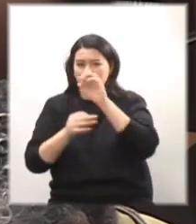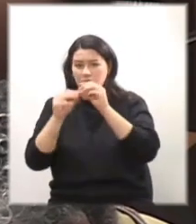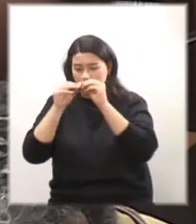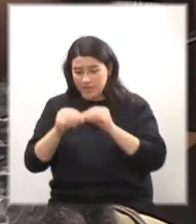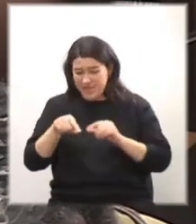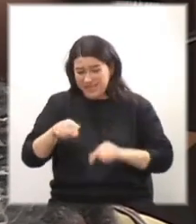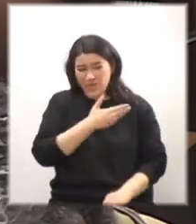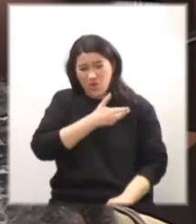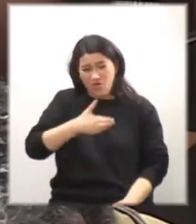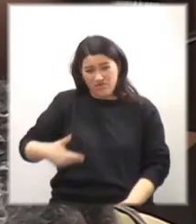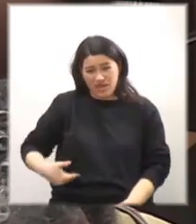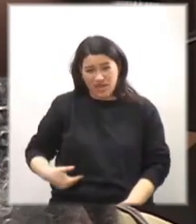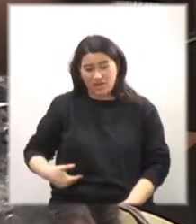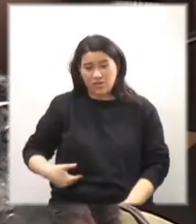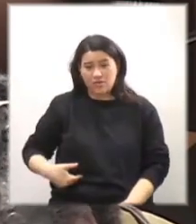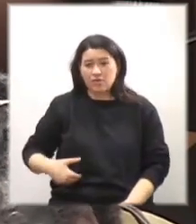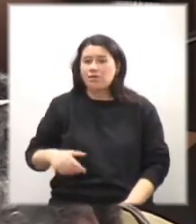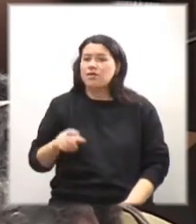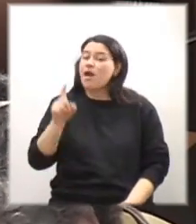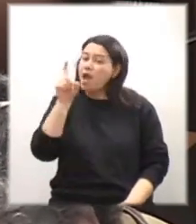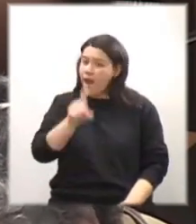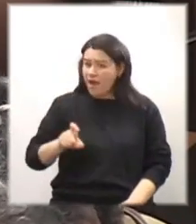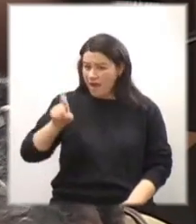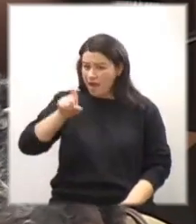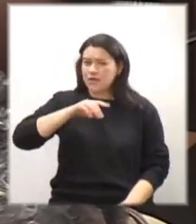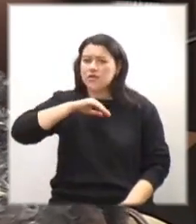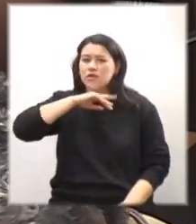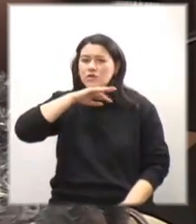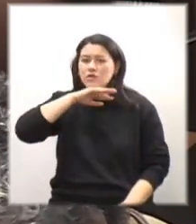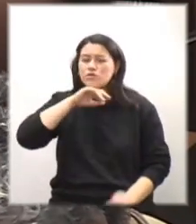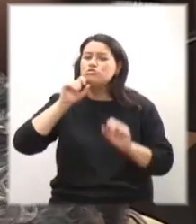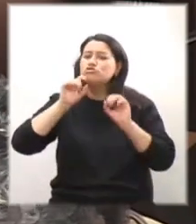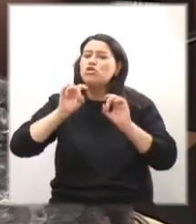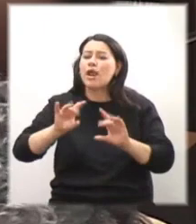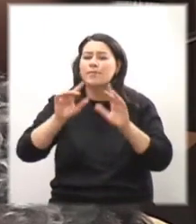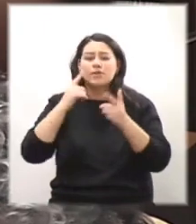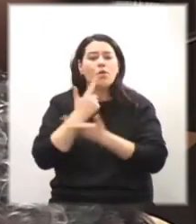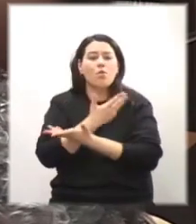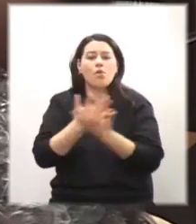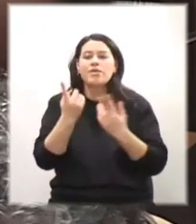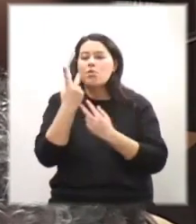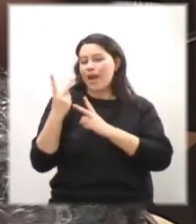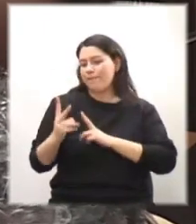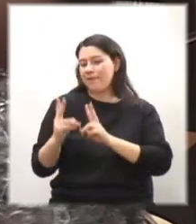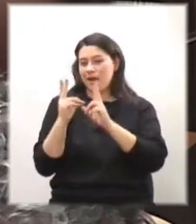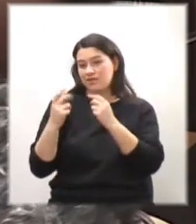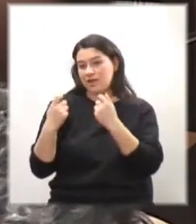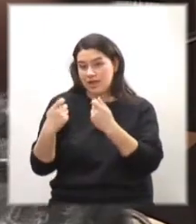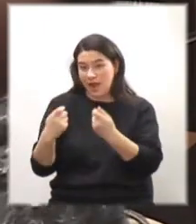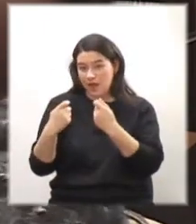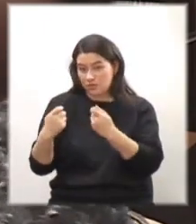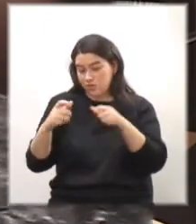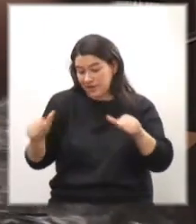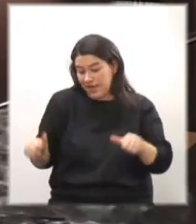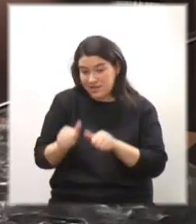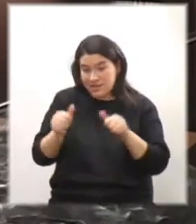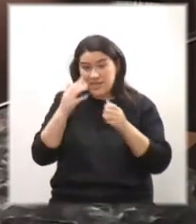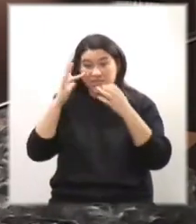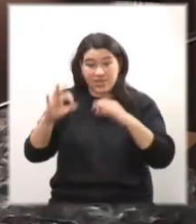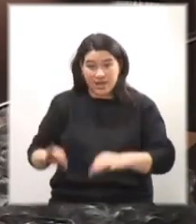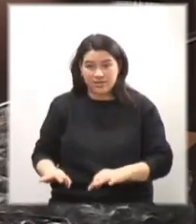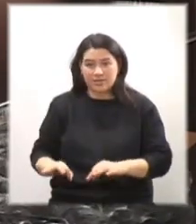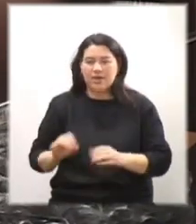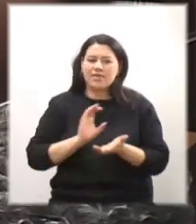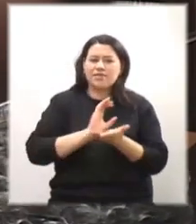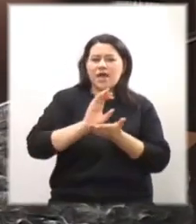cuentas de este gobierno son engañosas y solo muestran una parte del gasto que se está haciendo.